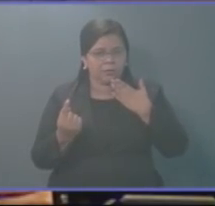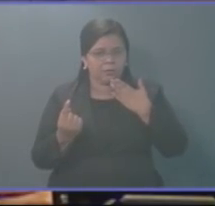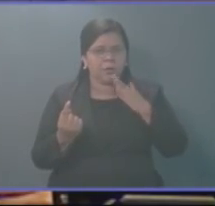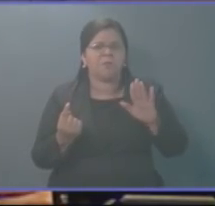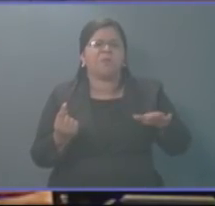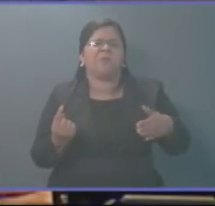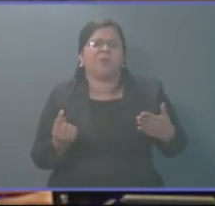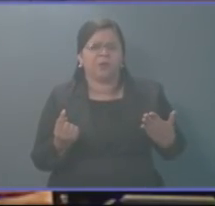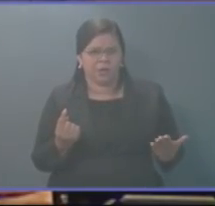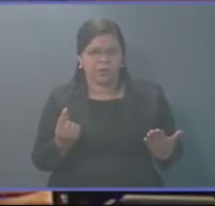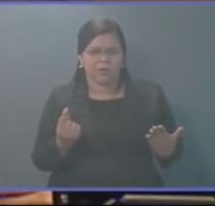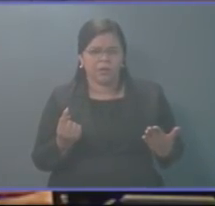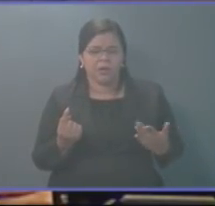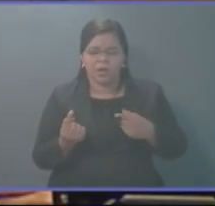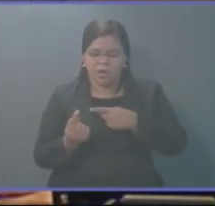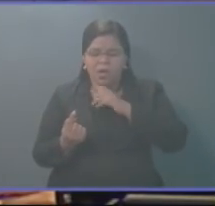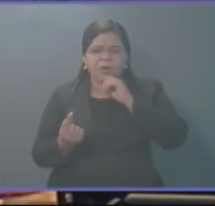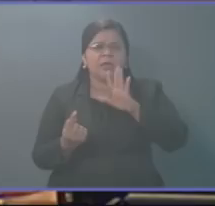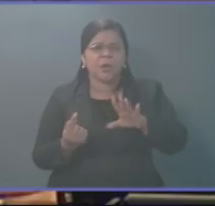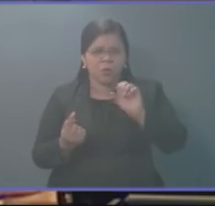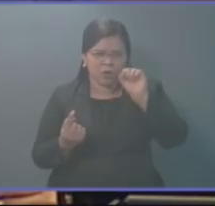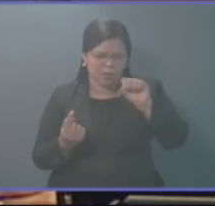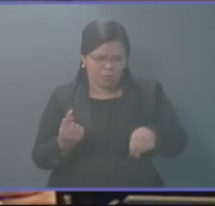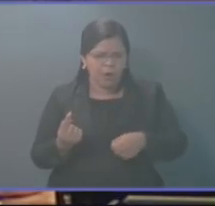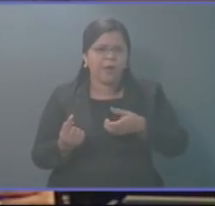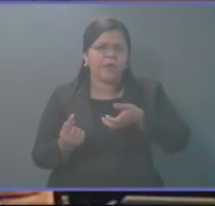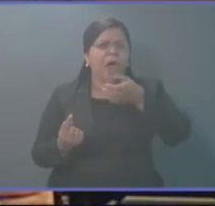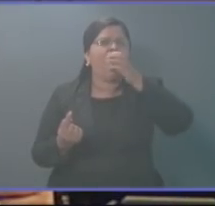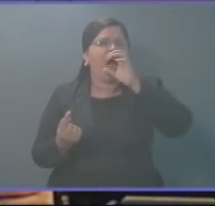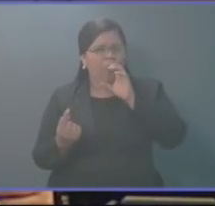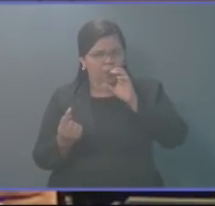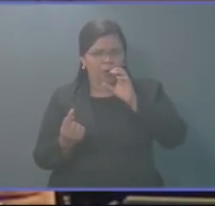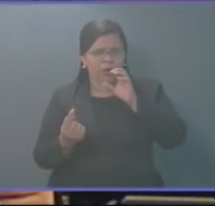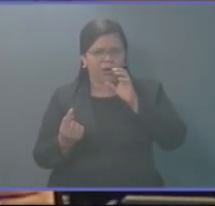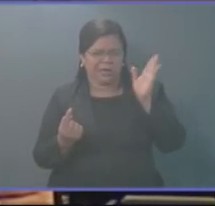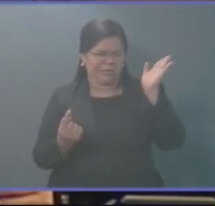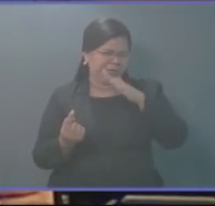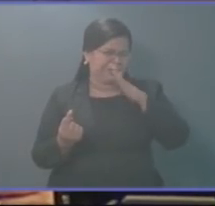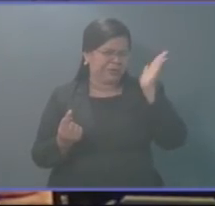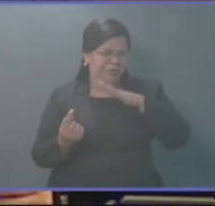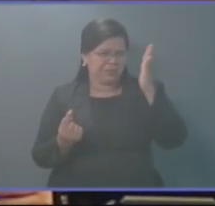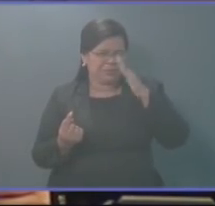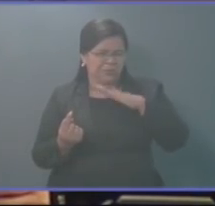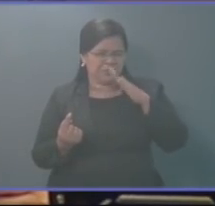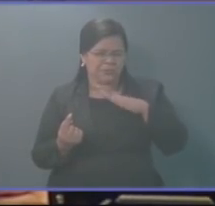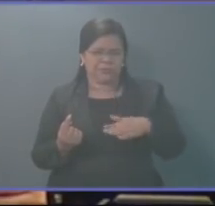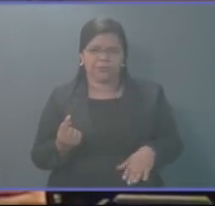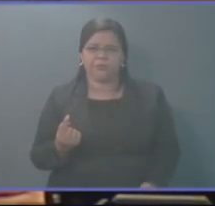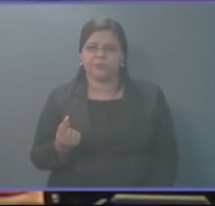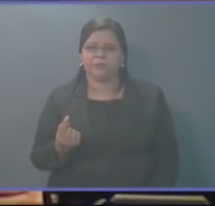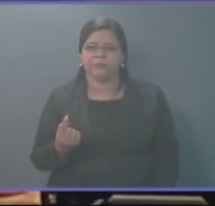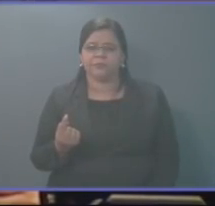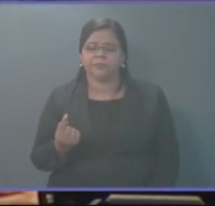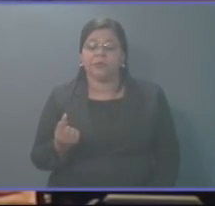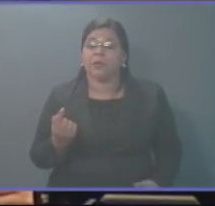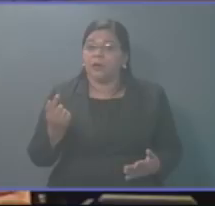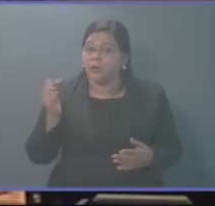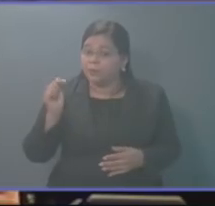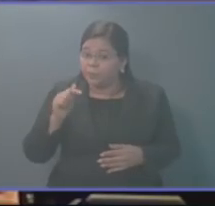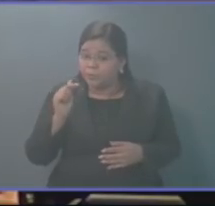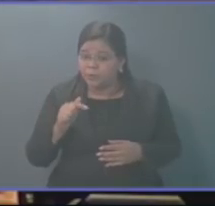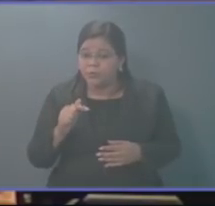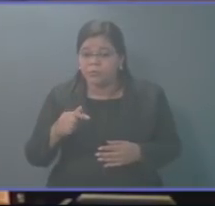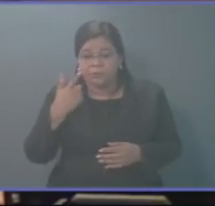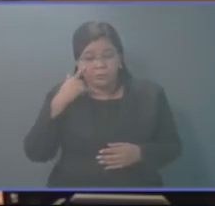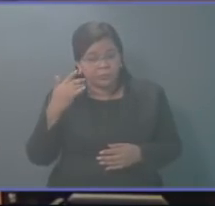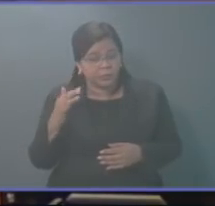por afirmar públicamente que la calidad del agua proveída por el ANDA es apta para el consumo humano, con lo que se ha puesto